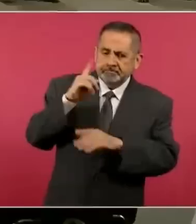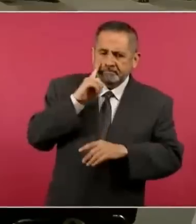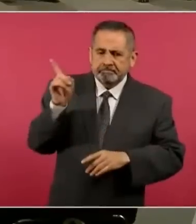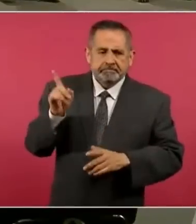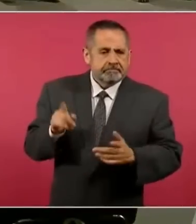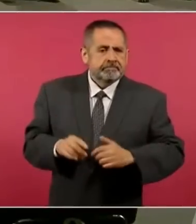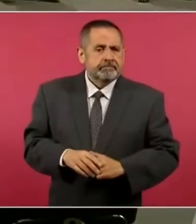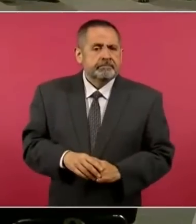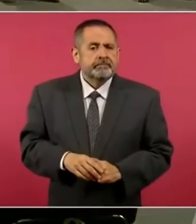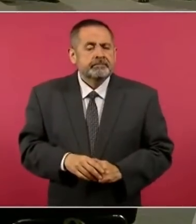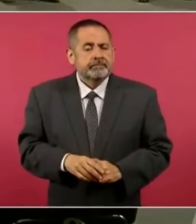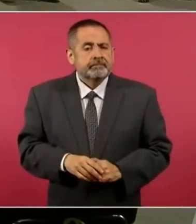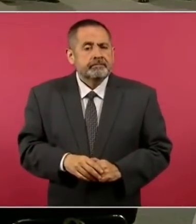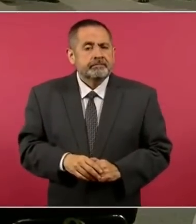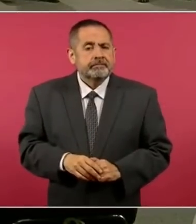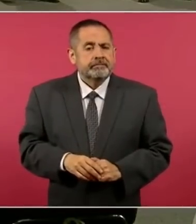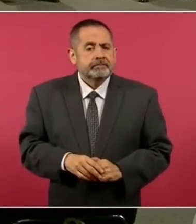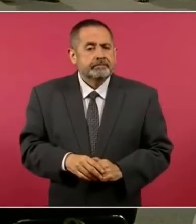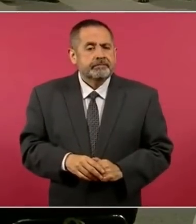Estamos hablando